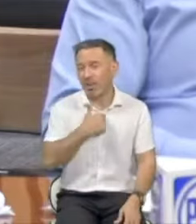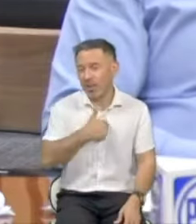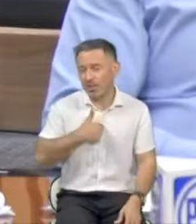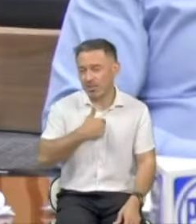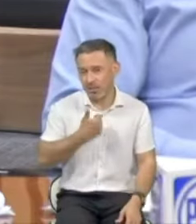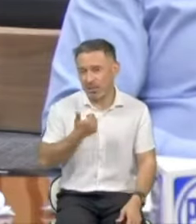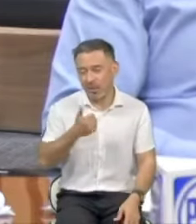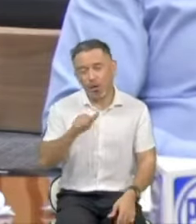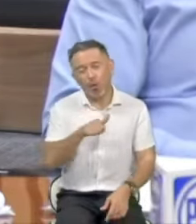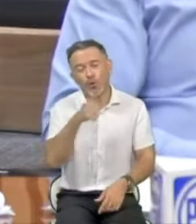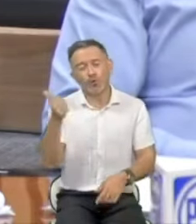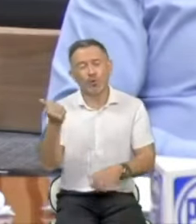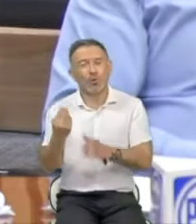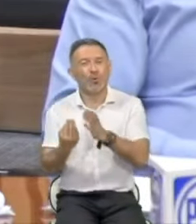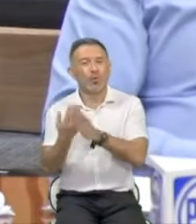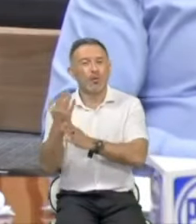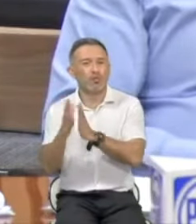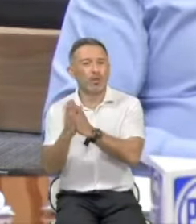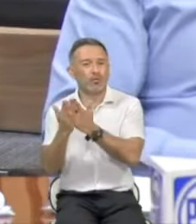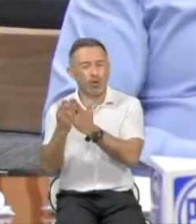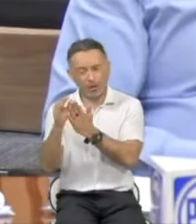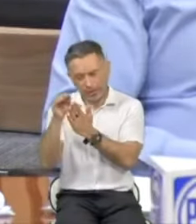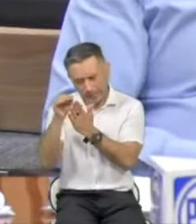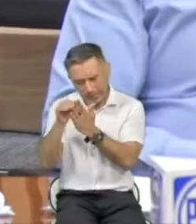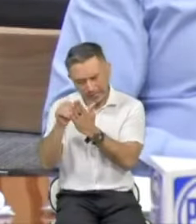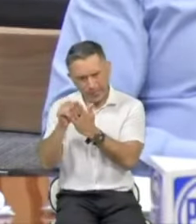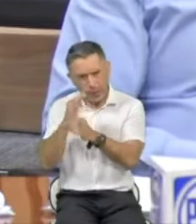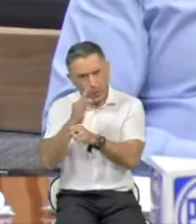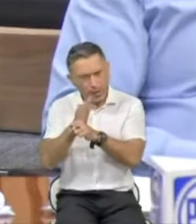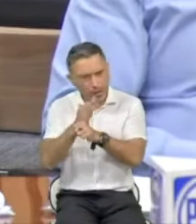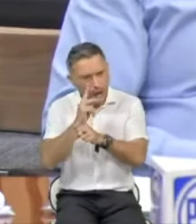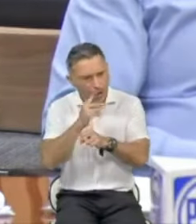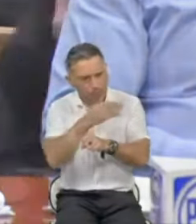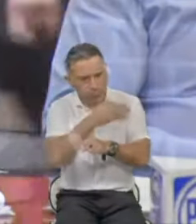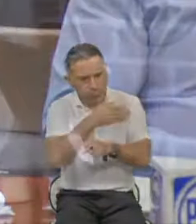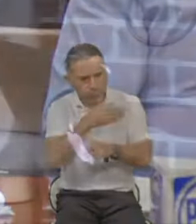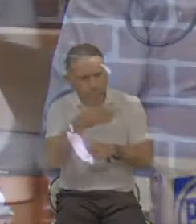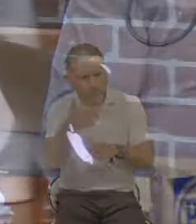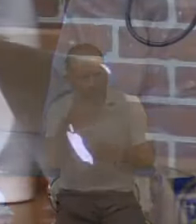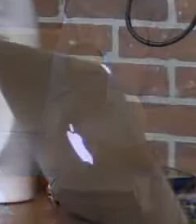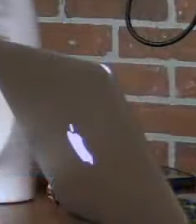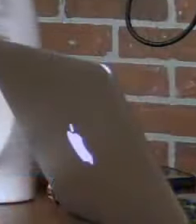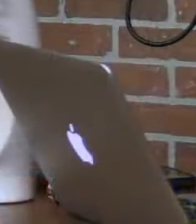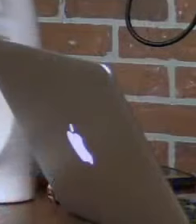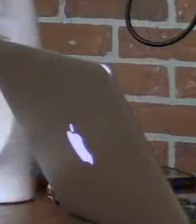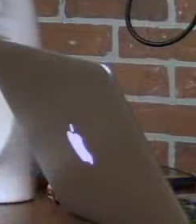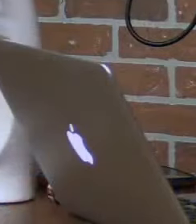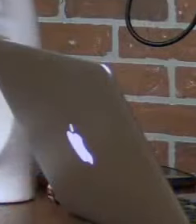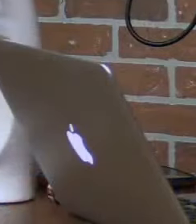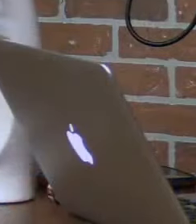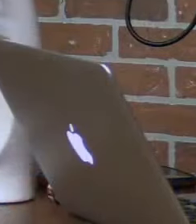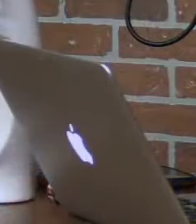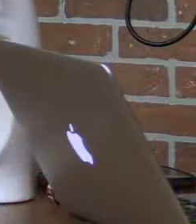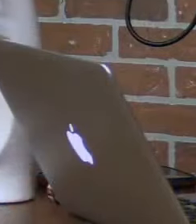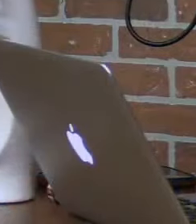libro que refleje las circunstancias que estamos viviendo en el proceso de 2024